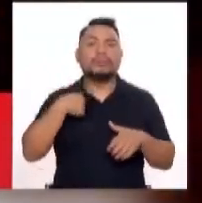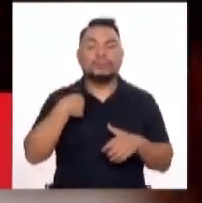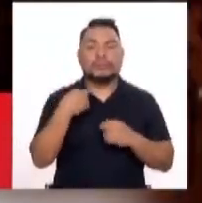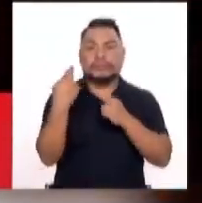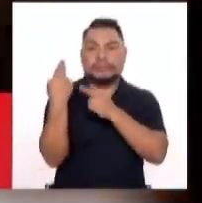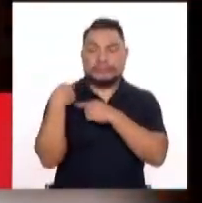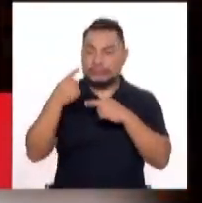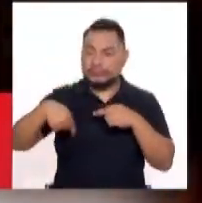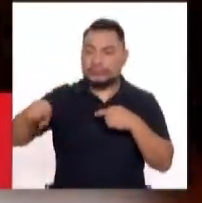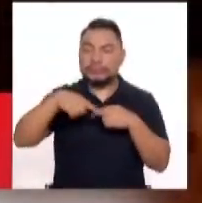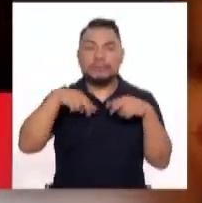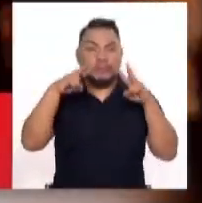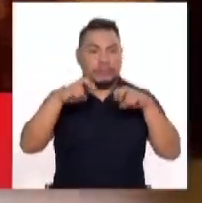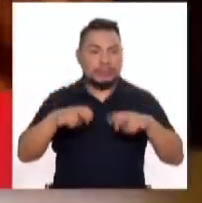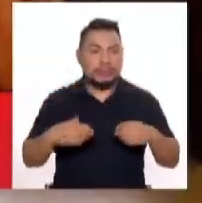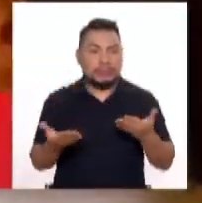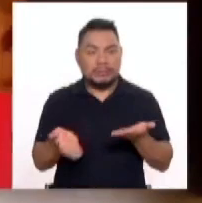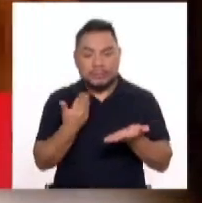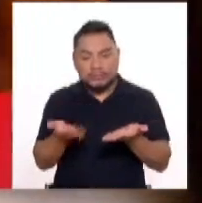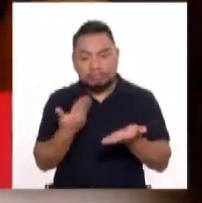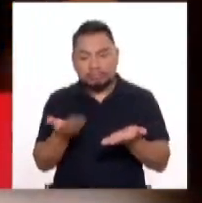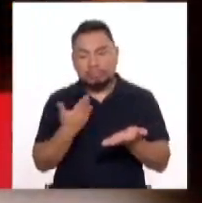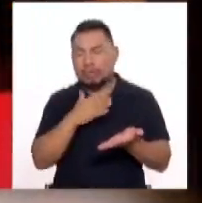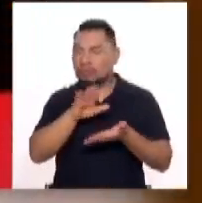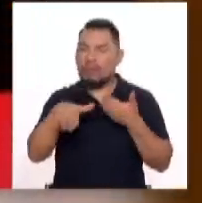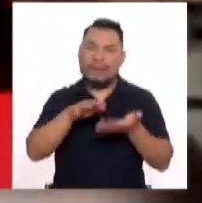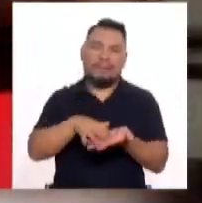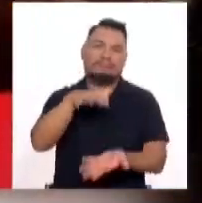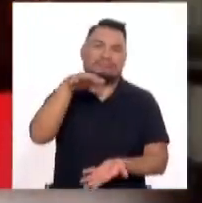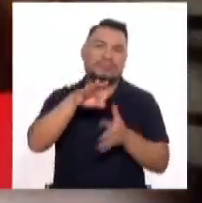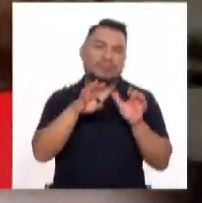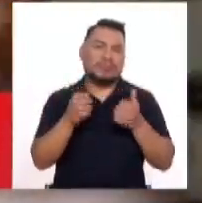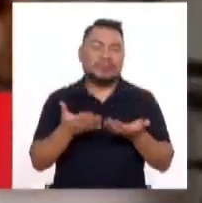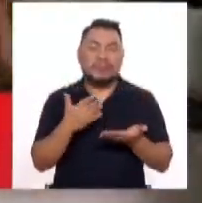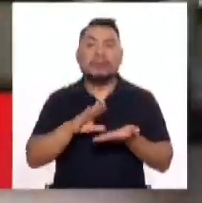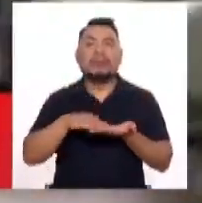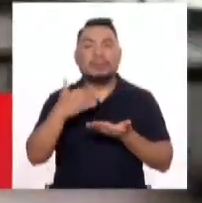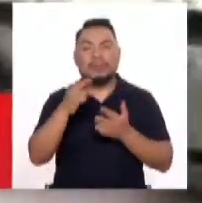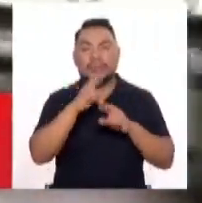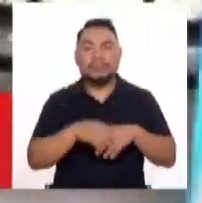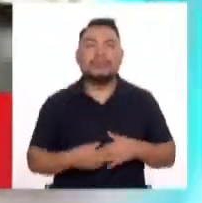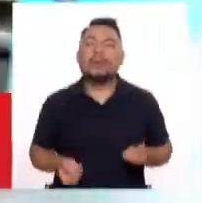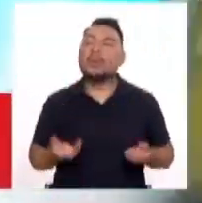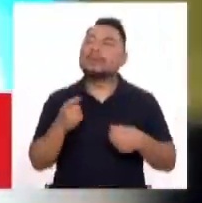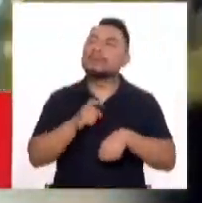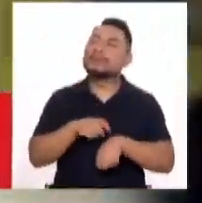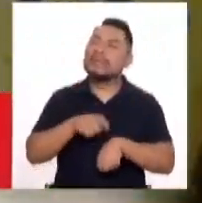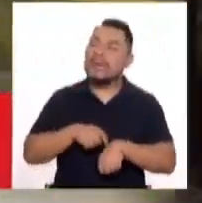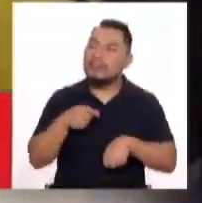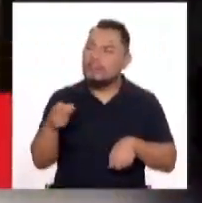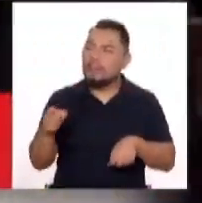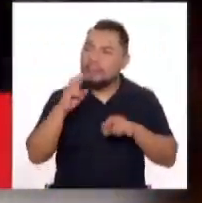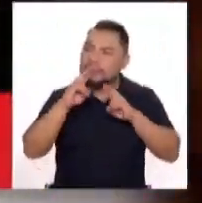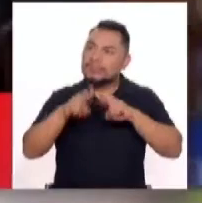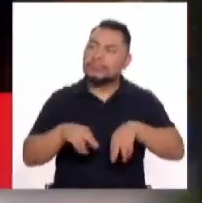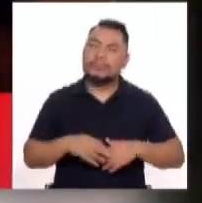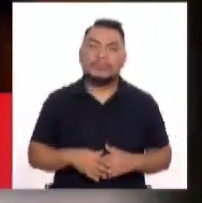decir, revisar el expediente y emitir un pronunciamiento. En términos de tiempo, ¿en cuánto tiempo podría salir libre o